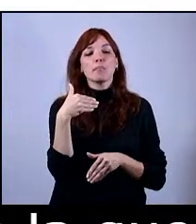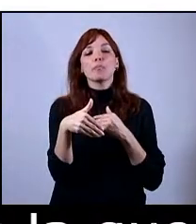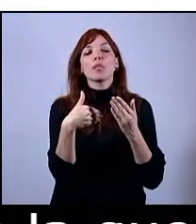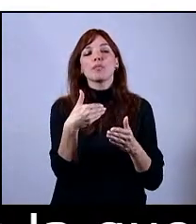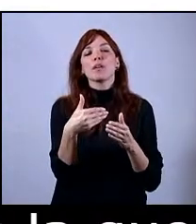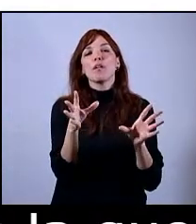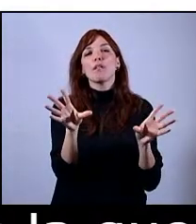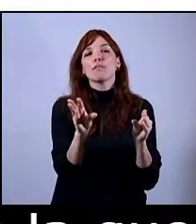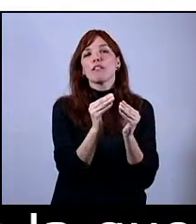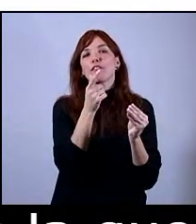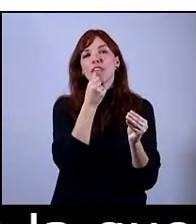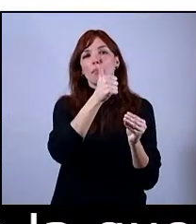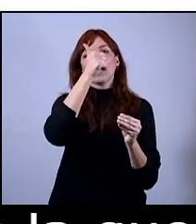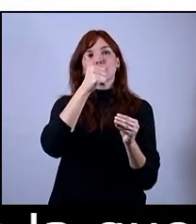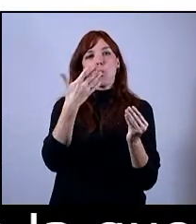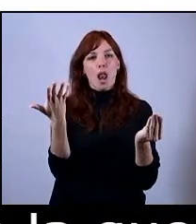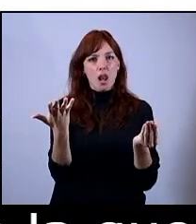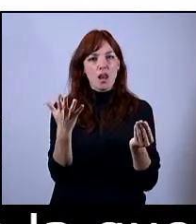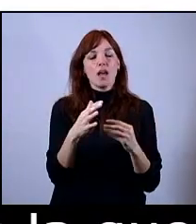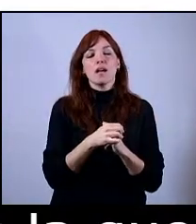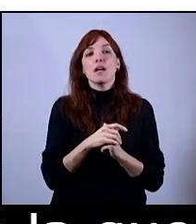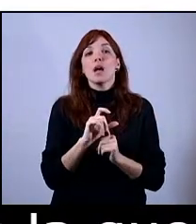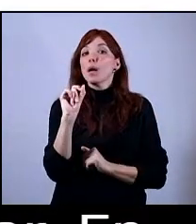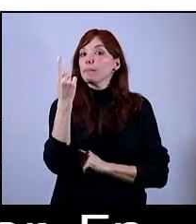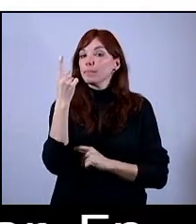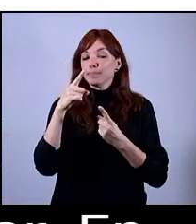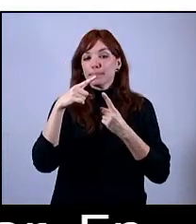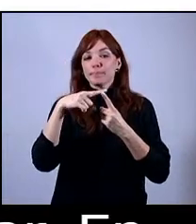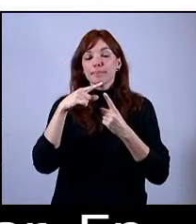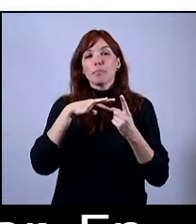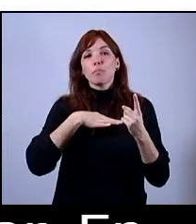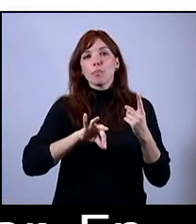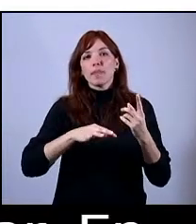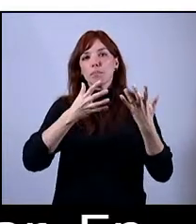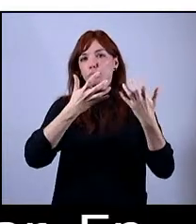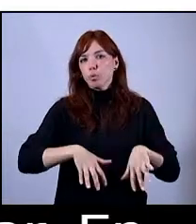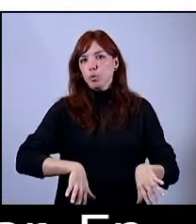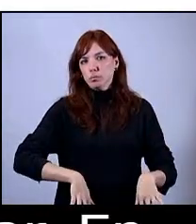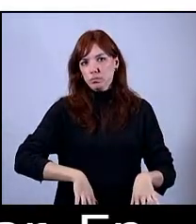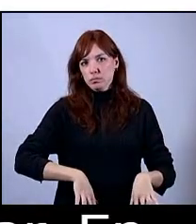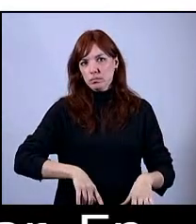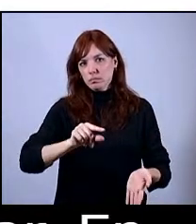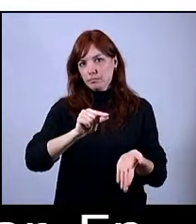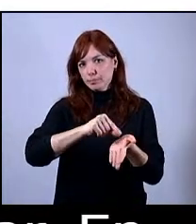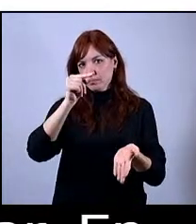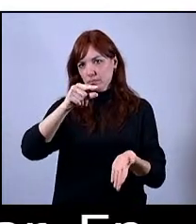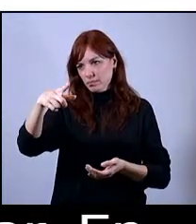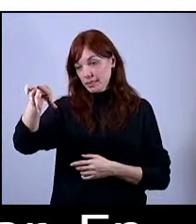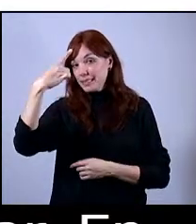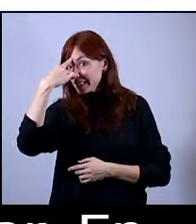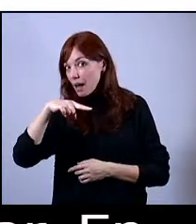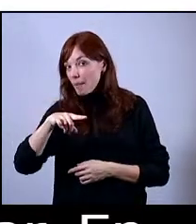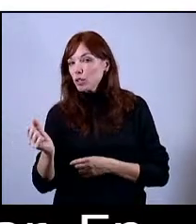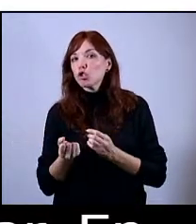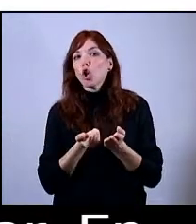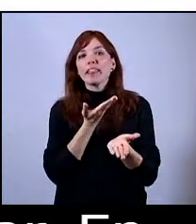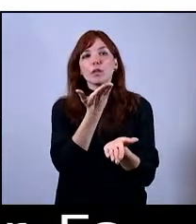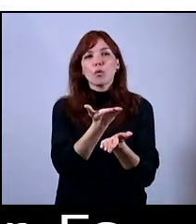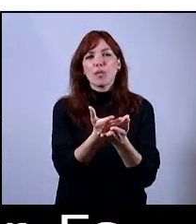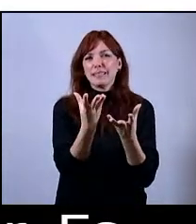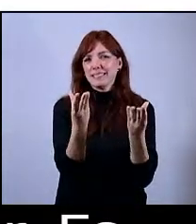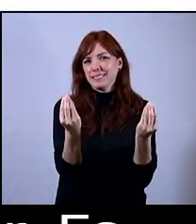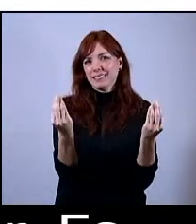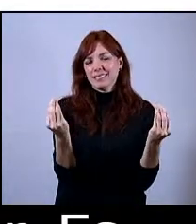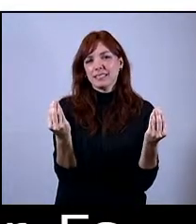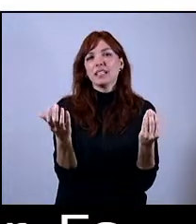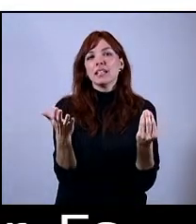pueden simplificar. En primer lugar, hemos visto los que se pueden automatizar, es decir, saben que hay muchas solicitudes y lo digo